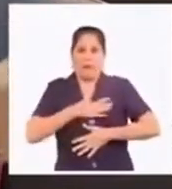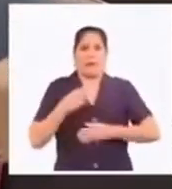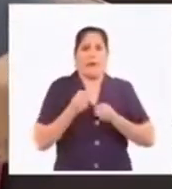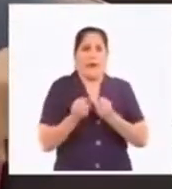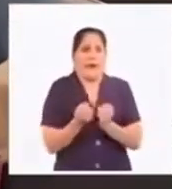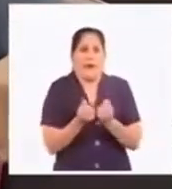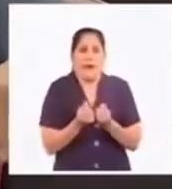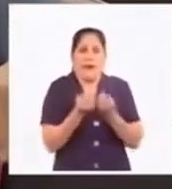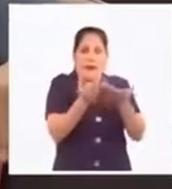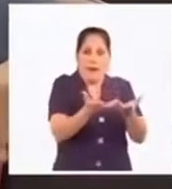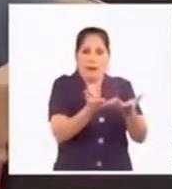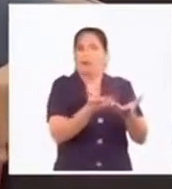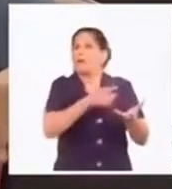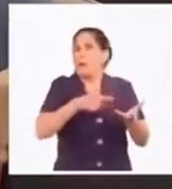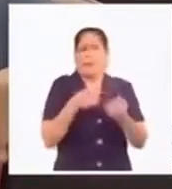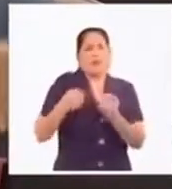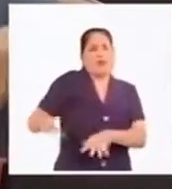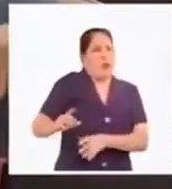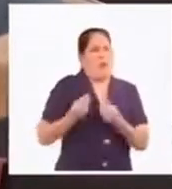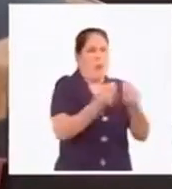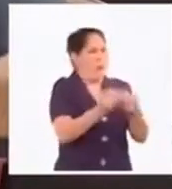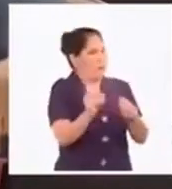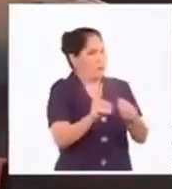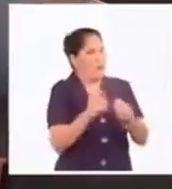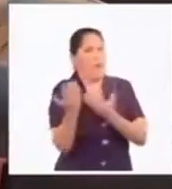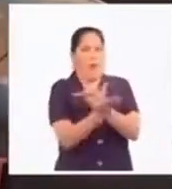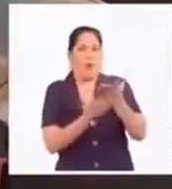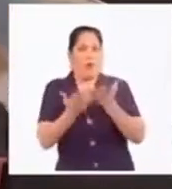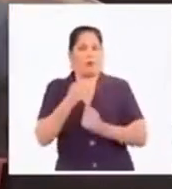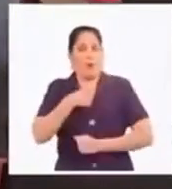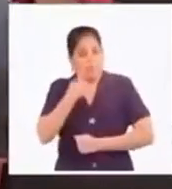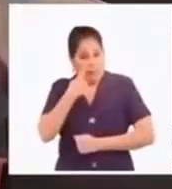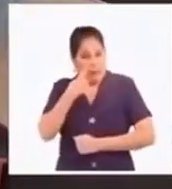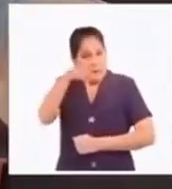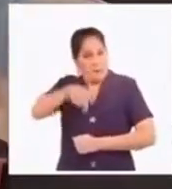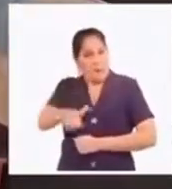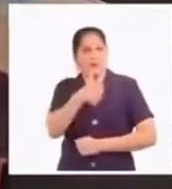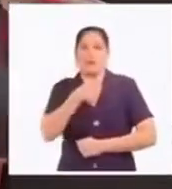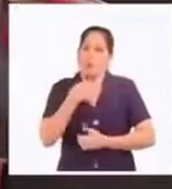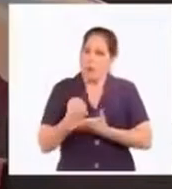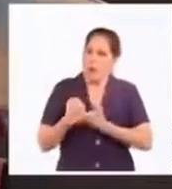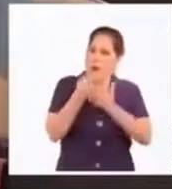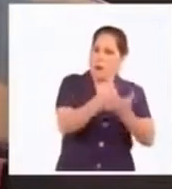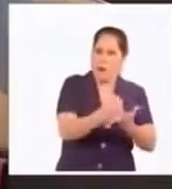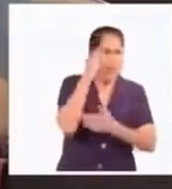que tienen, que no nos dan lo que les sobra. Nosotros le decimos al presidente que los apoyamos,